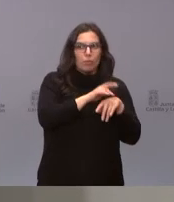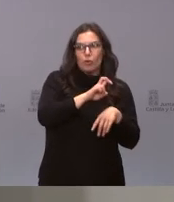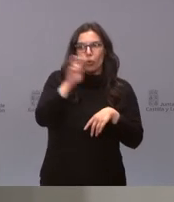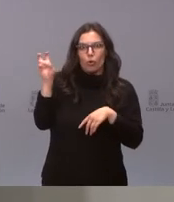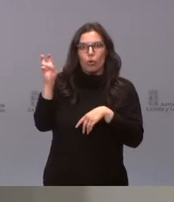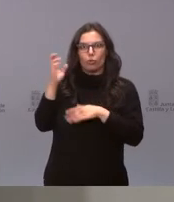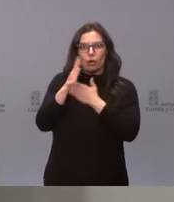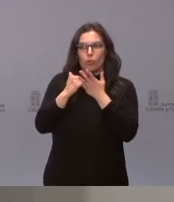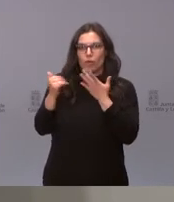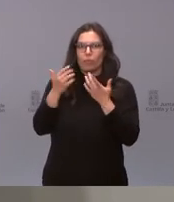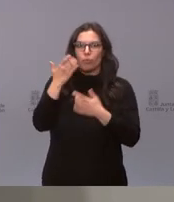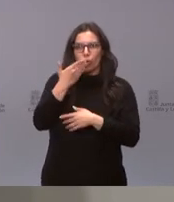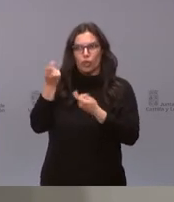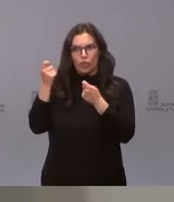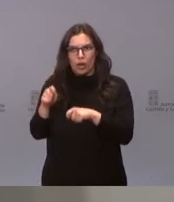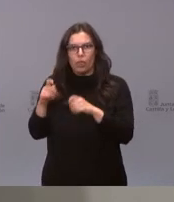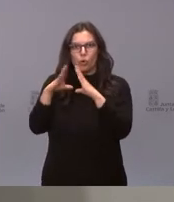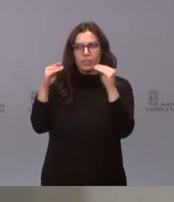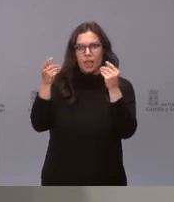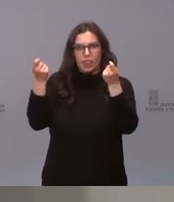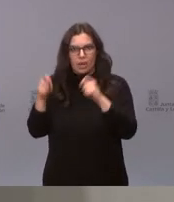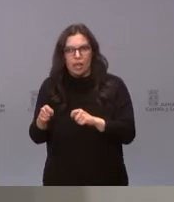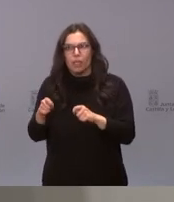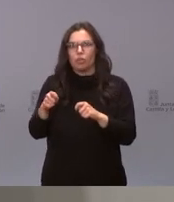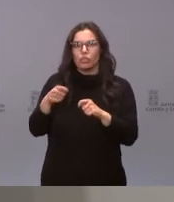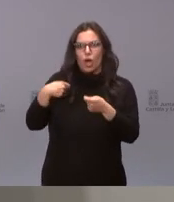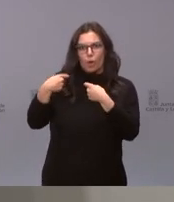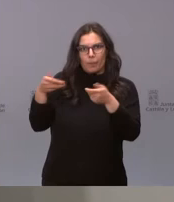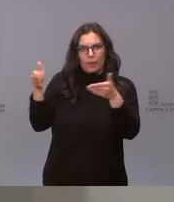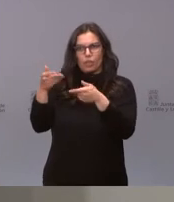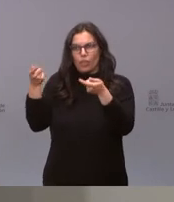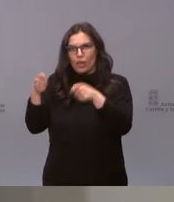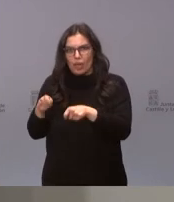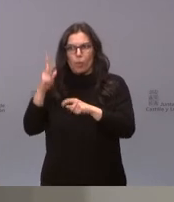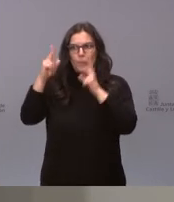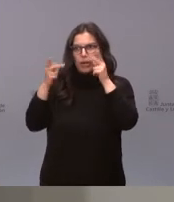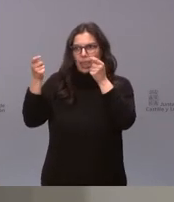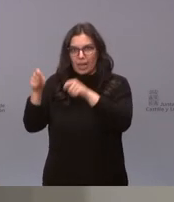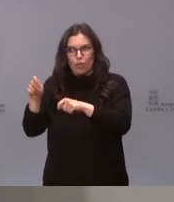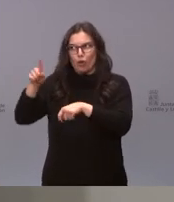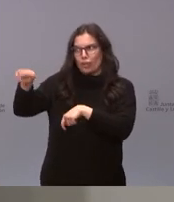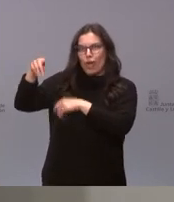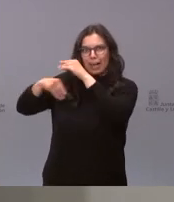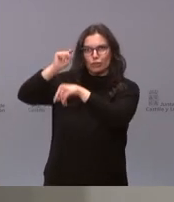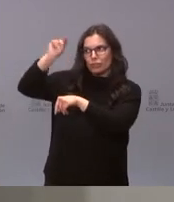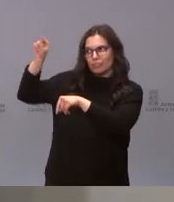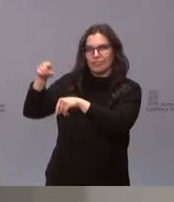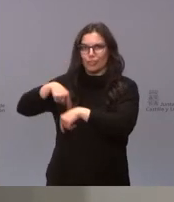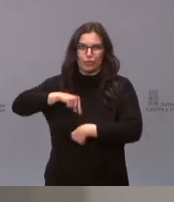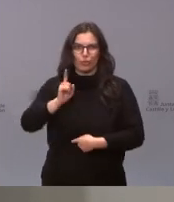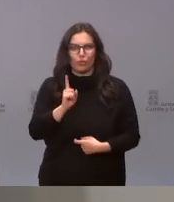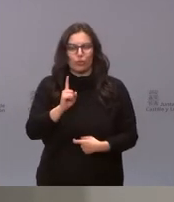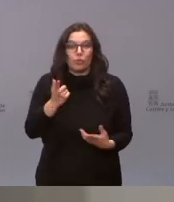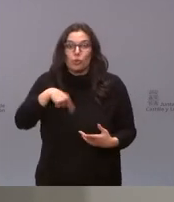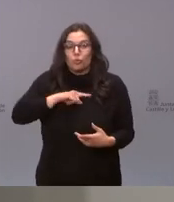sitios que se ha cerrado colegios que se han cerrado universidades que se ha cerrado el comercio pequeño que se han cerrado las peluquerías entonces nosotros aplicamos